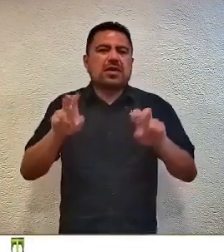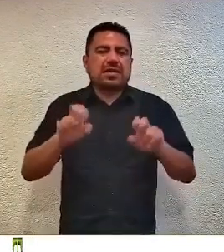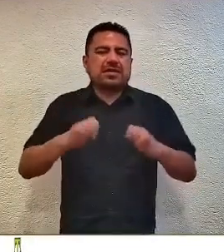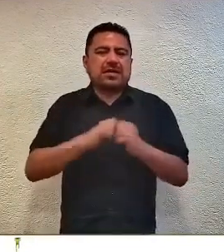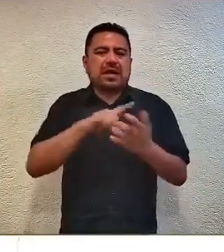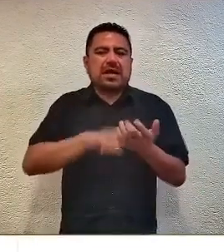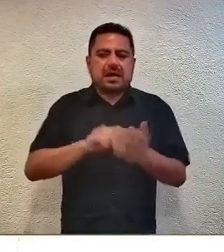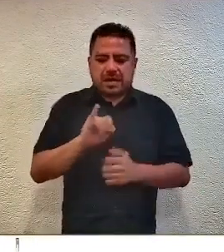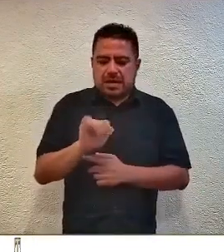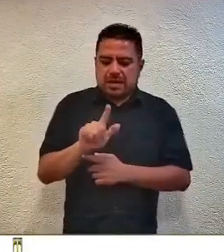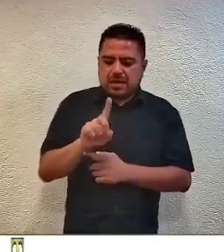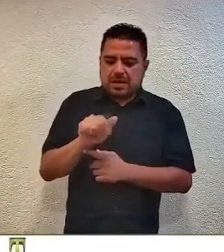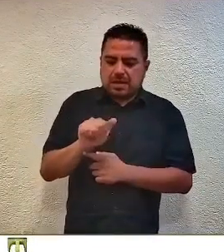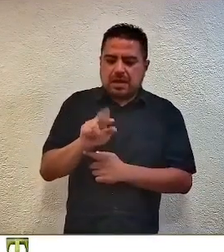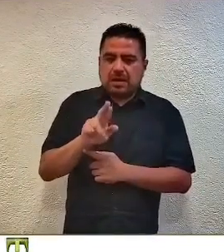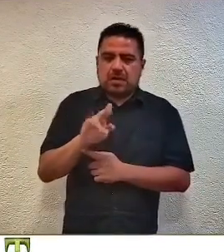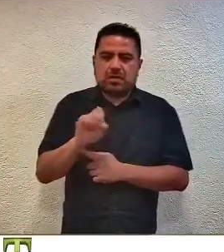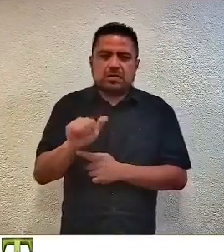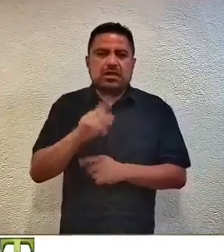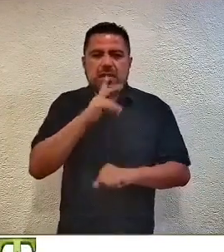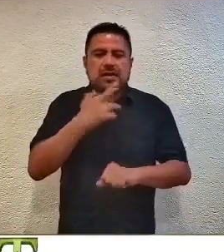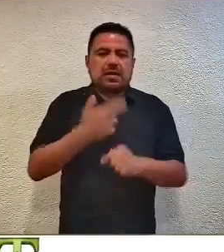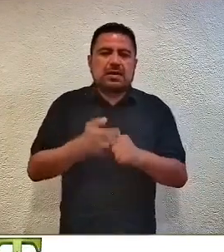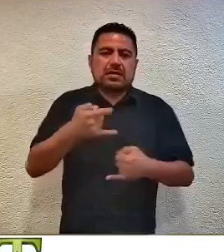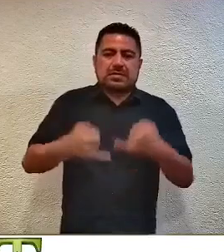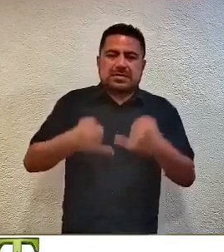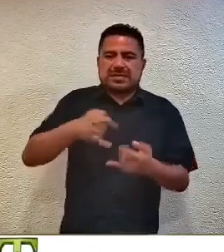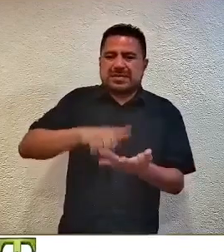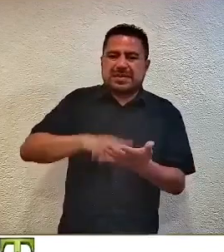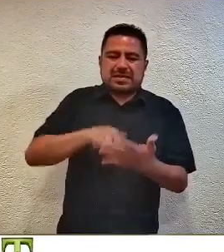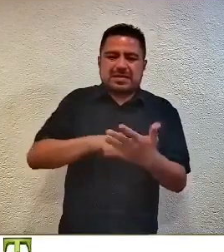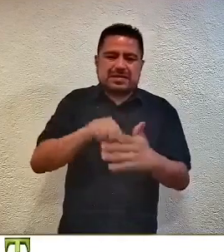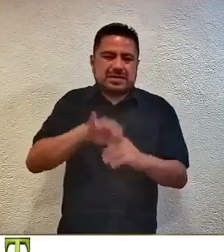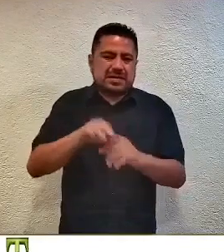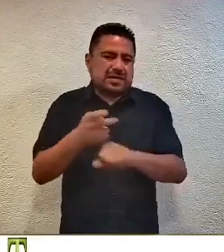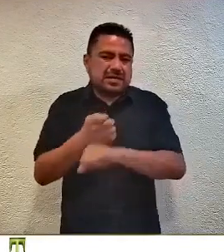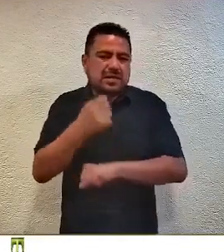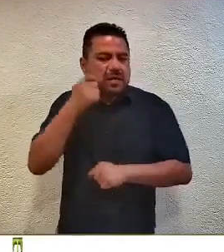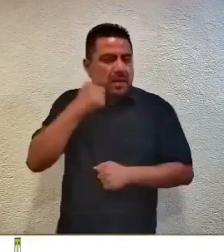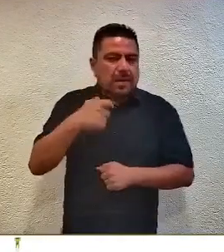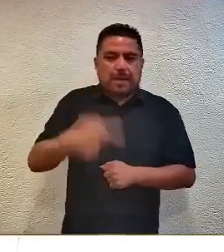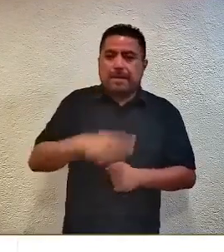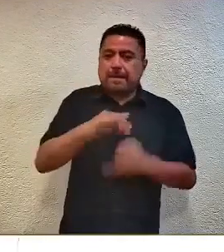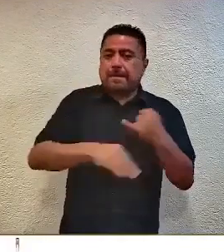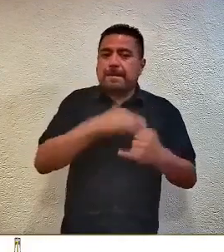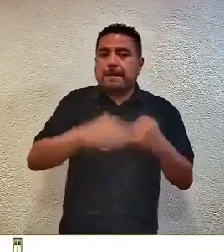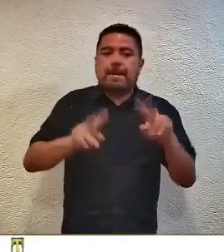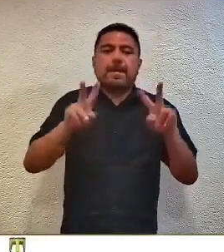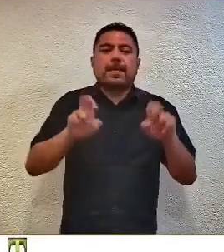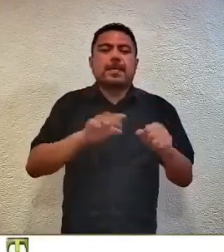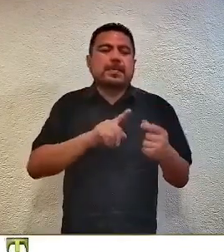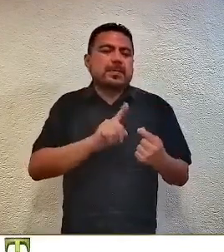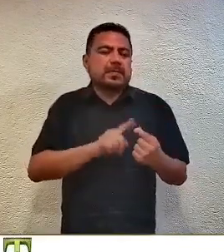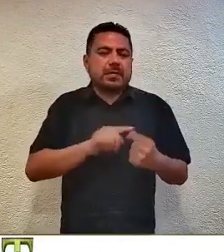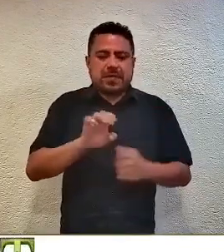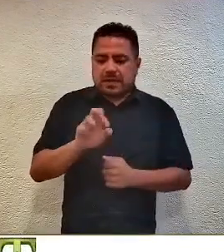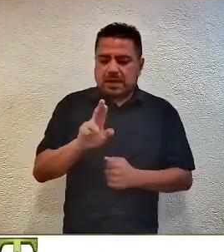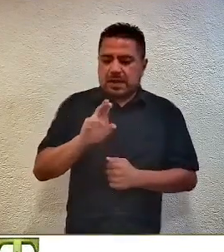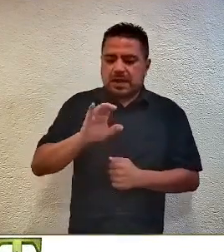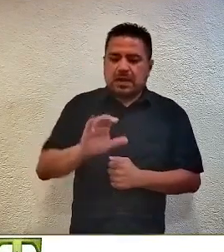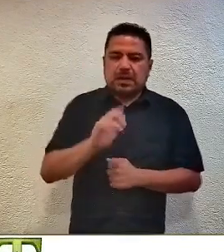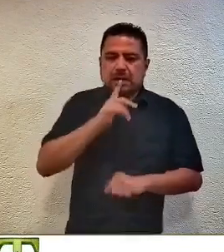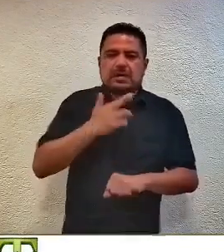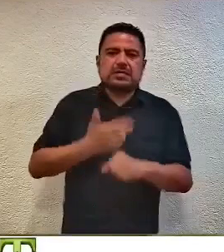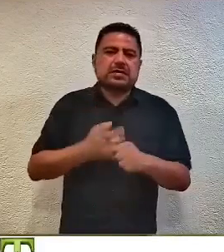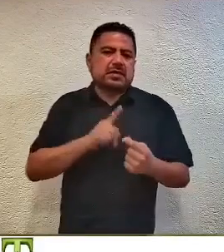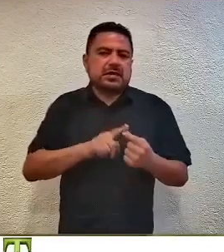es Hilda Rosa Delgado Brito, la autoridad responsable del Tribunal Electoral del Estado de Guerrero. Y en el último asunto del laudo, el compareciente es Eric Fierro Delgado, la autoridad